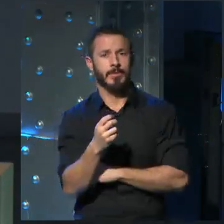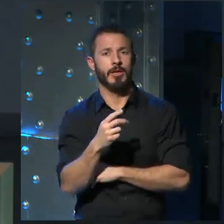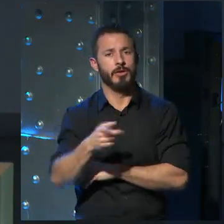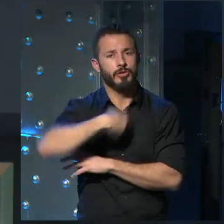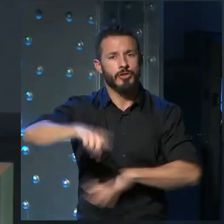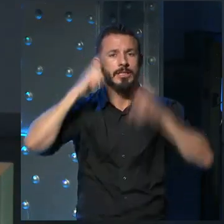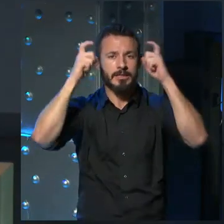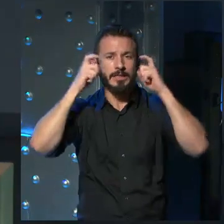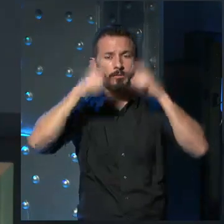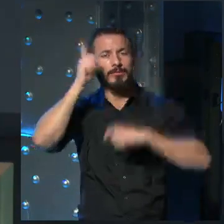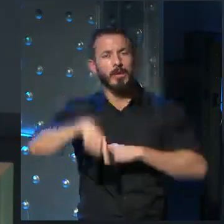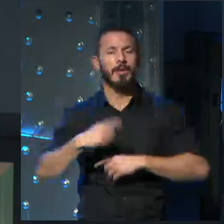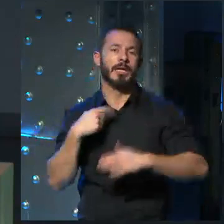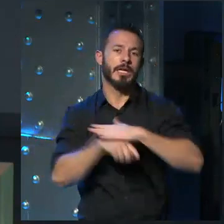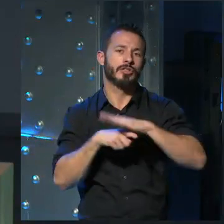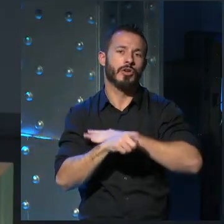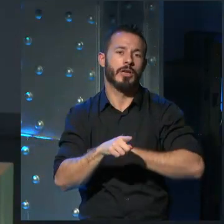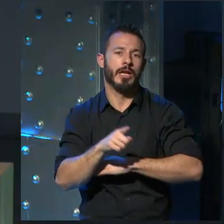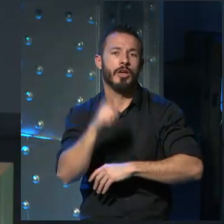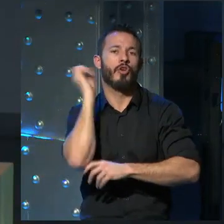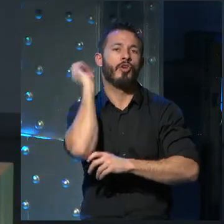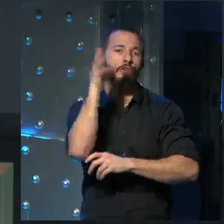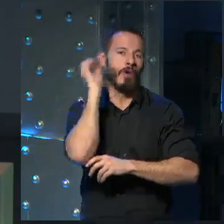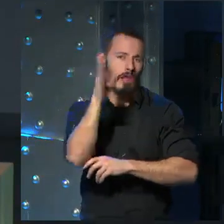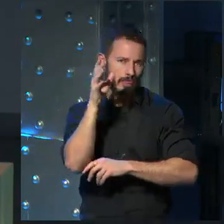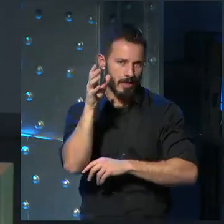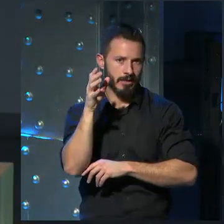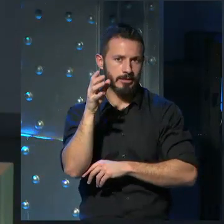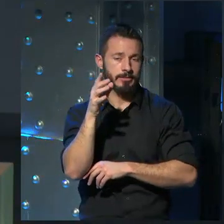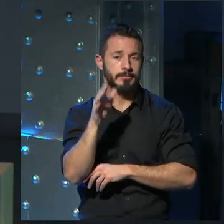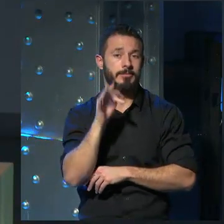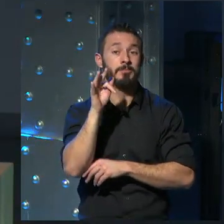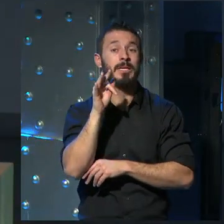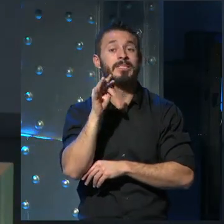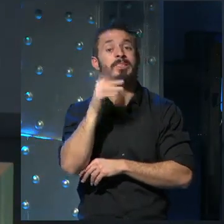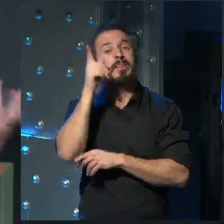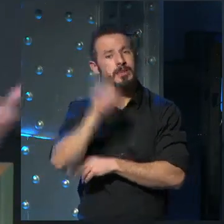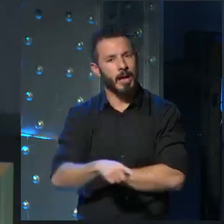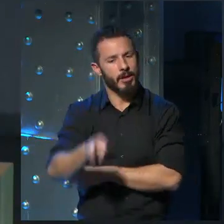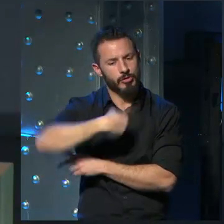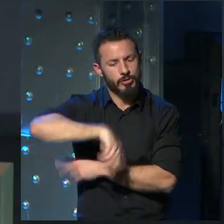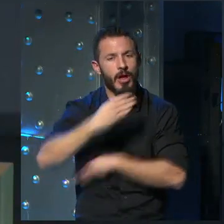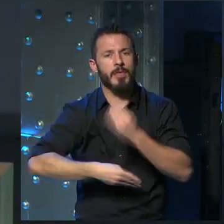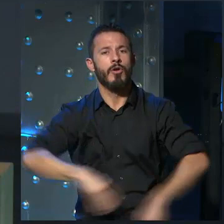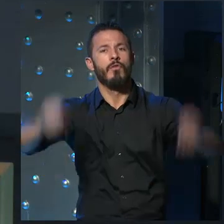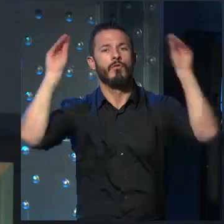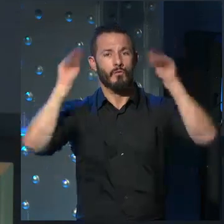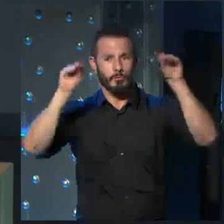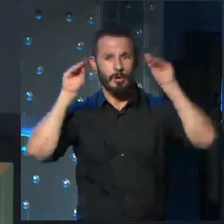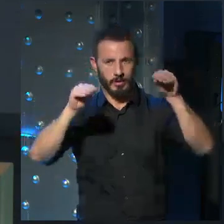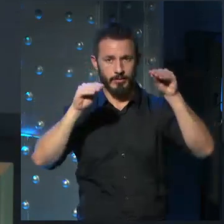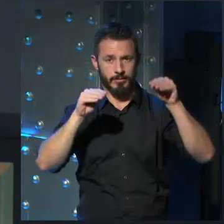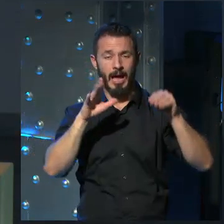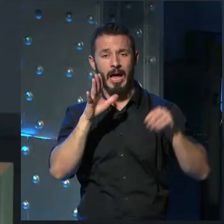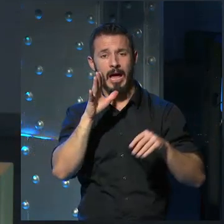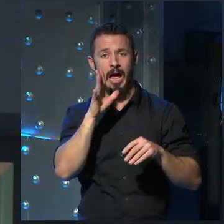intentamos gestionar conferencias, y hacemos una parte de formación. En ese sentido tenemos ahora mismo 2